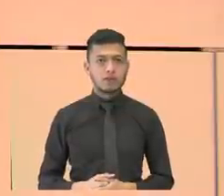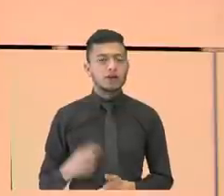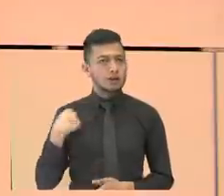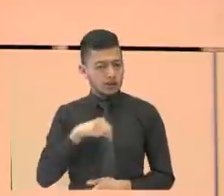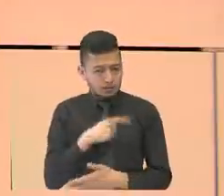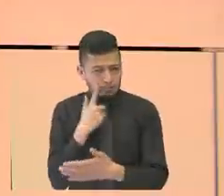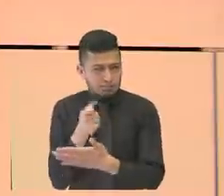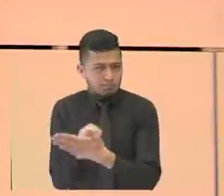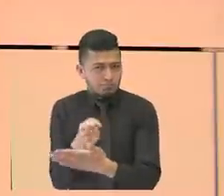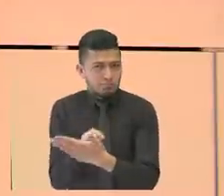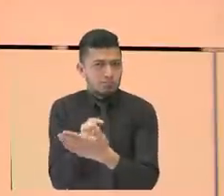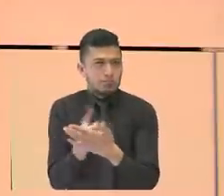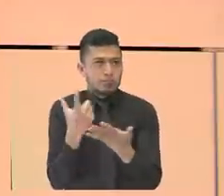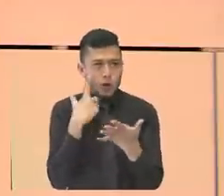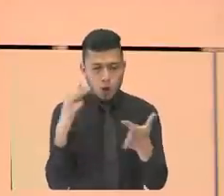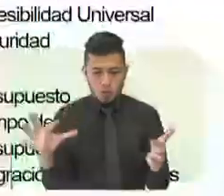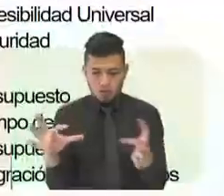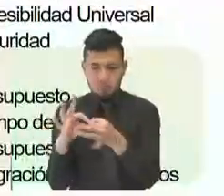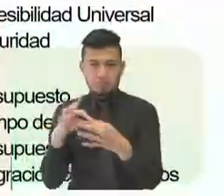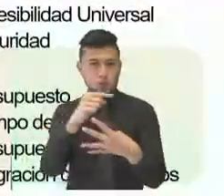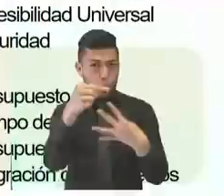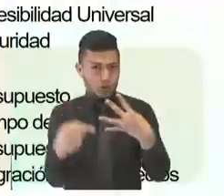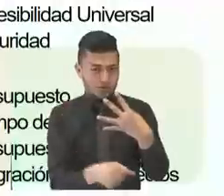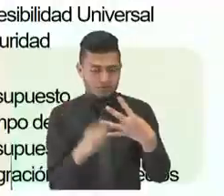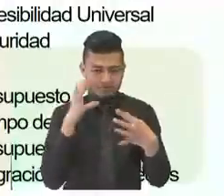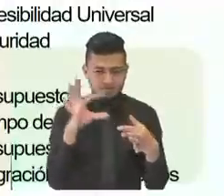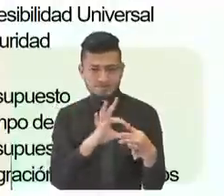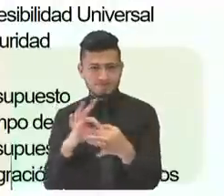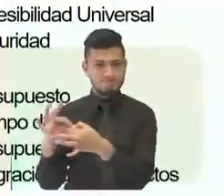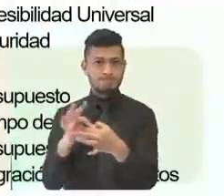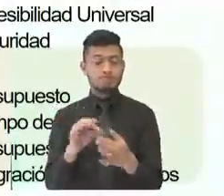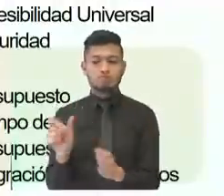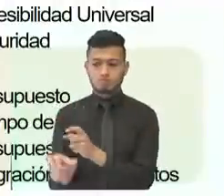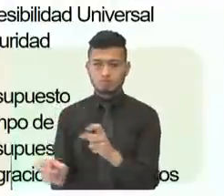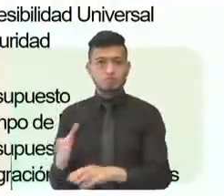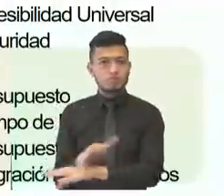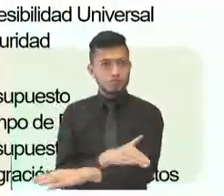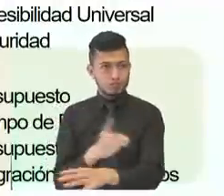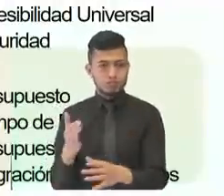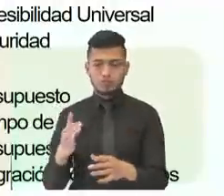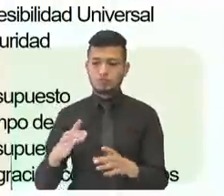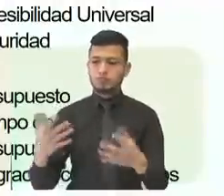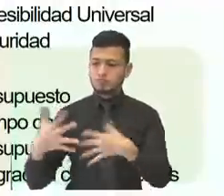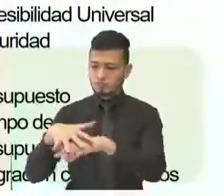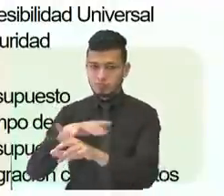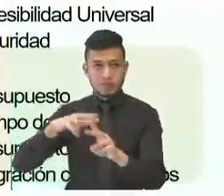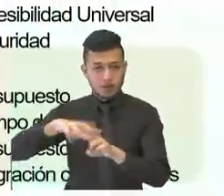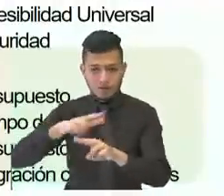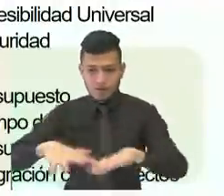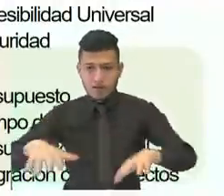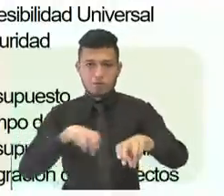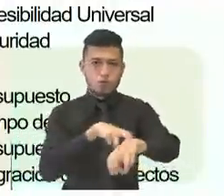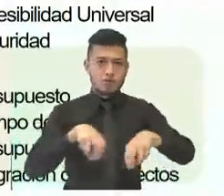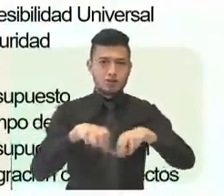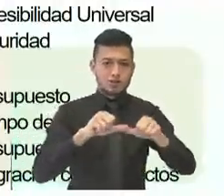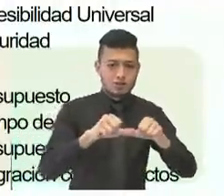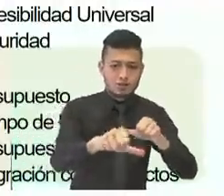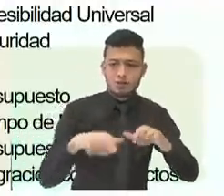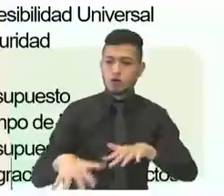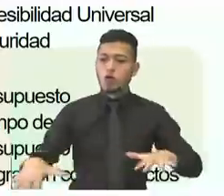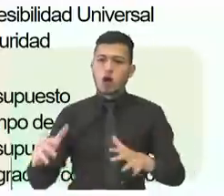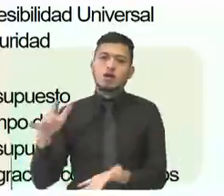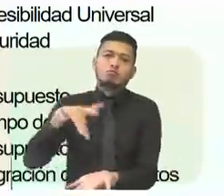es cómo combinamos estos cuatro elementos. Lo que nos dijo la gente en materia de integración ambiental, de movilidad sostenible, de sentido del lugar, y los